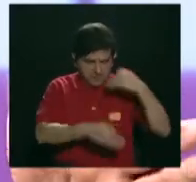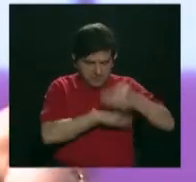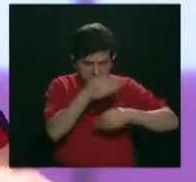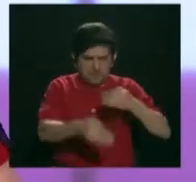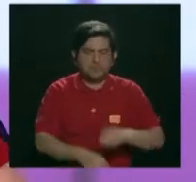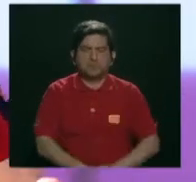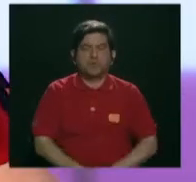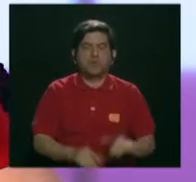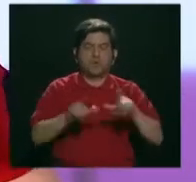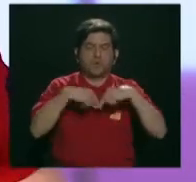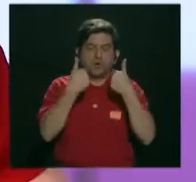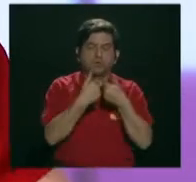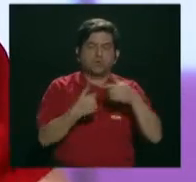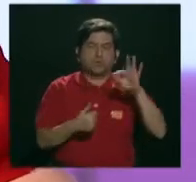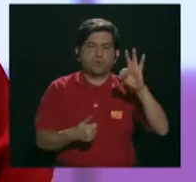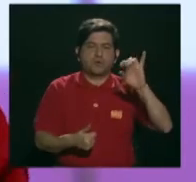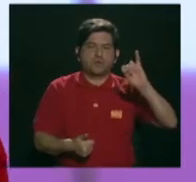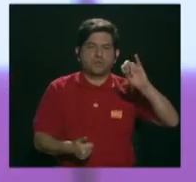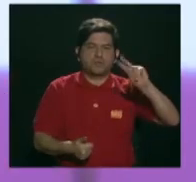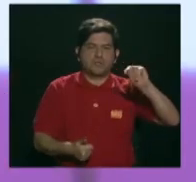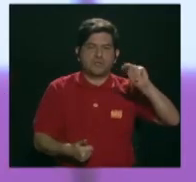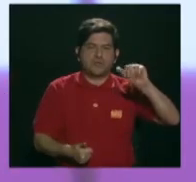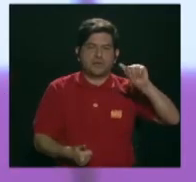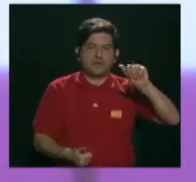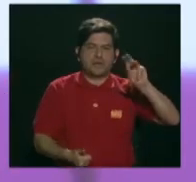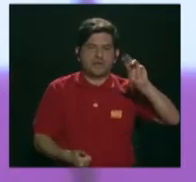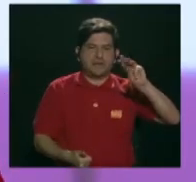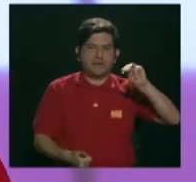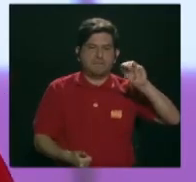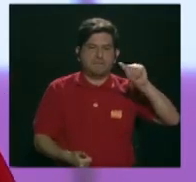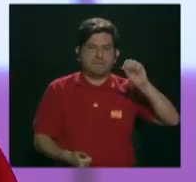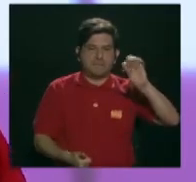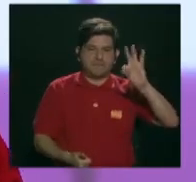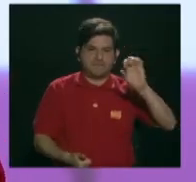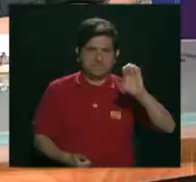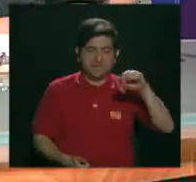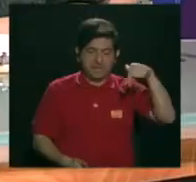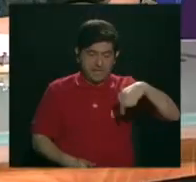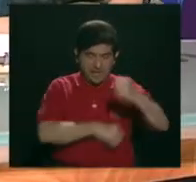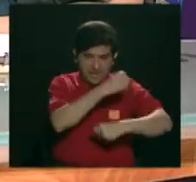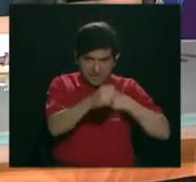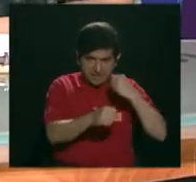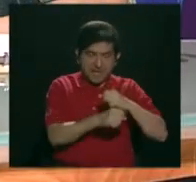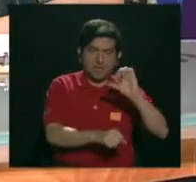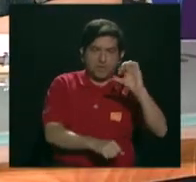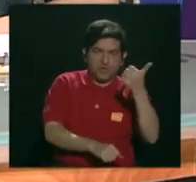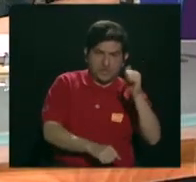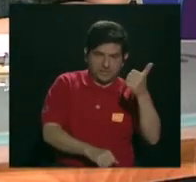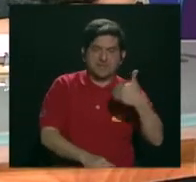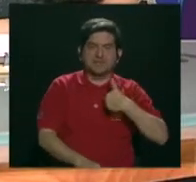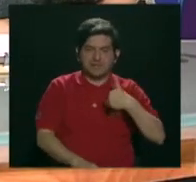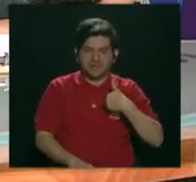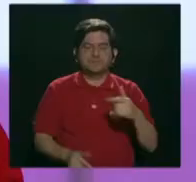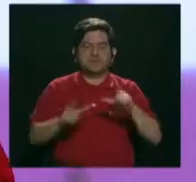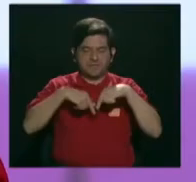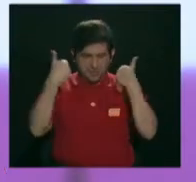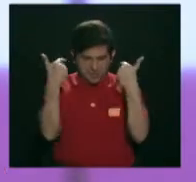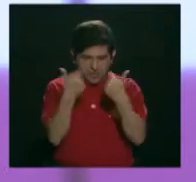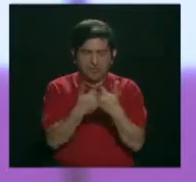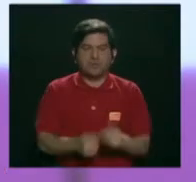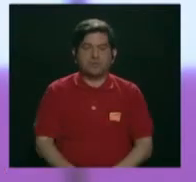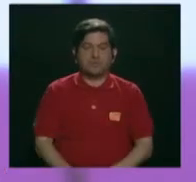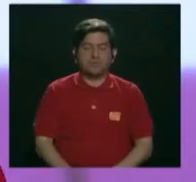porque estamos cumpliendo la Red de Mujeres Rurales 10 años este año. Entonces hay es, que celebrarlo parte, también. Es